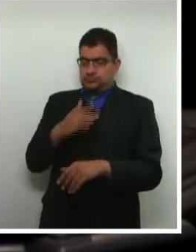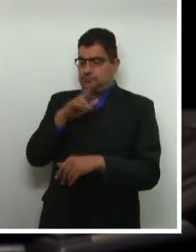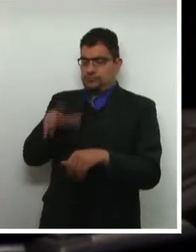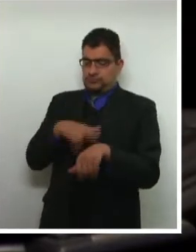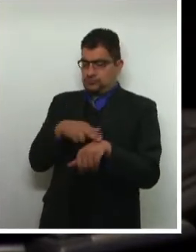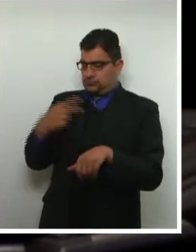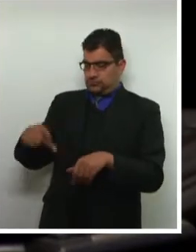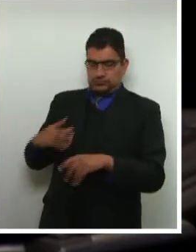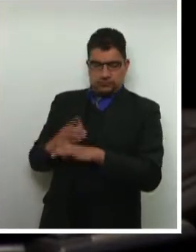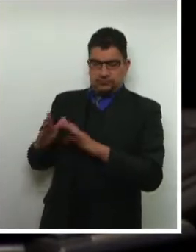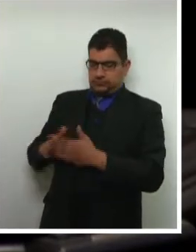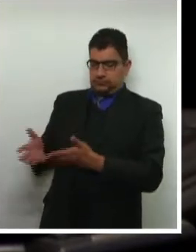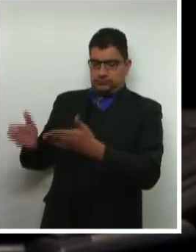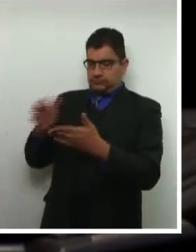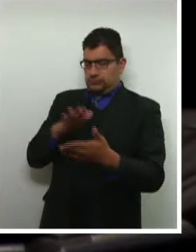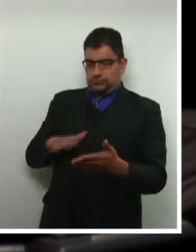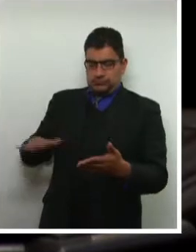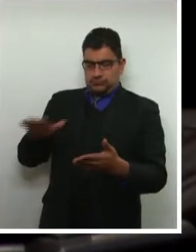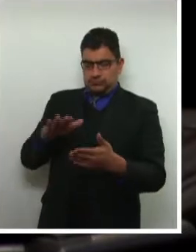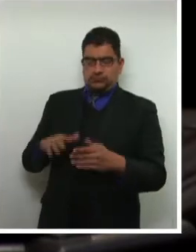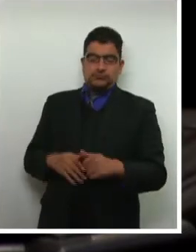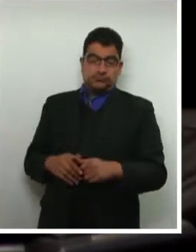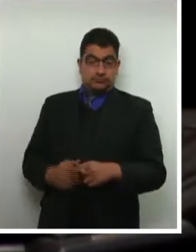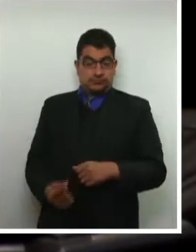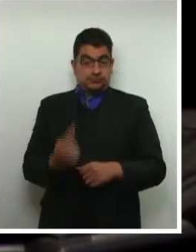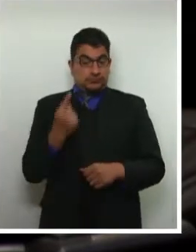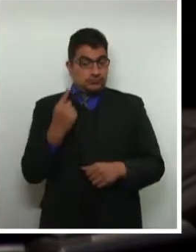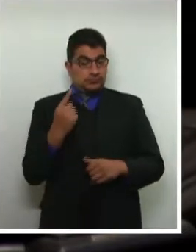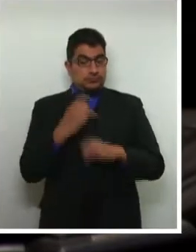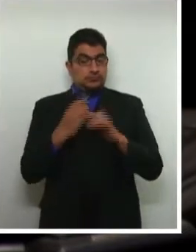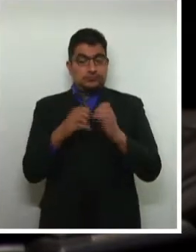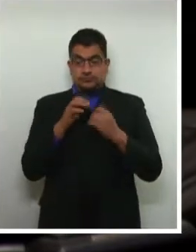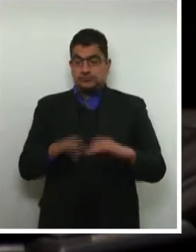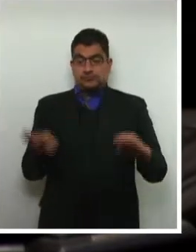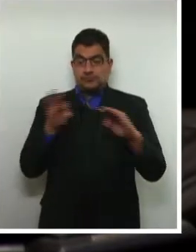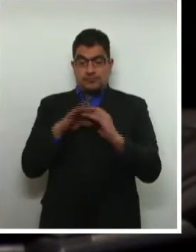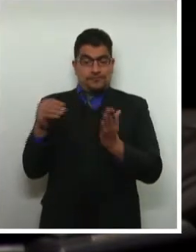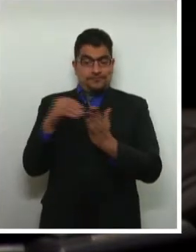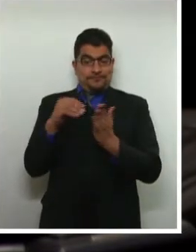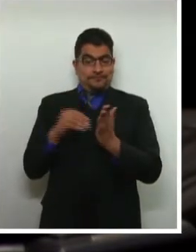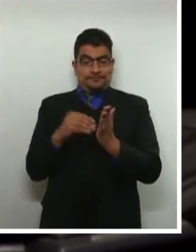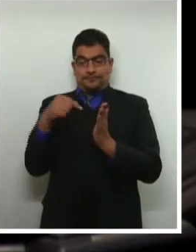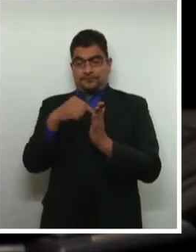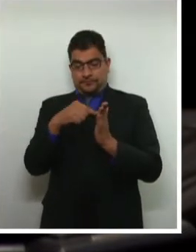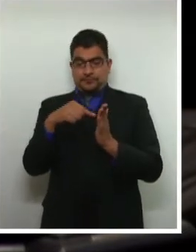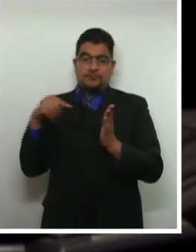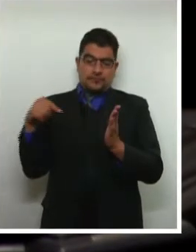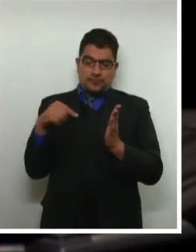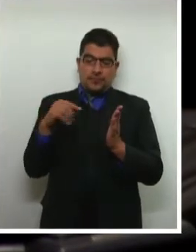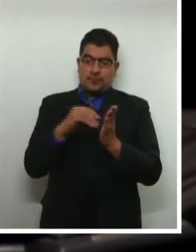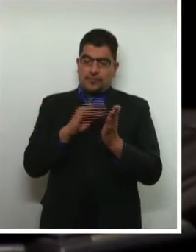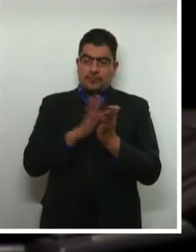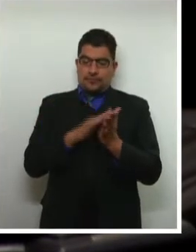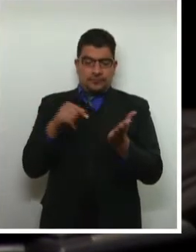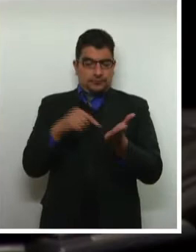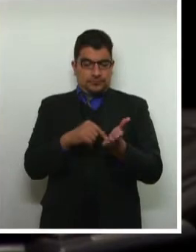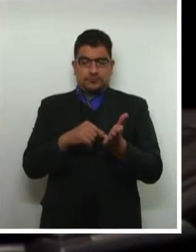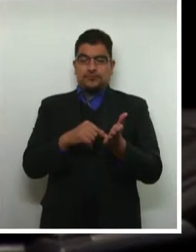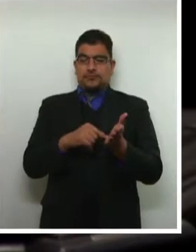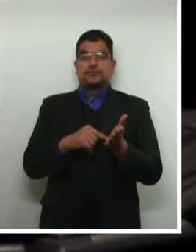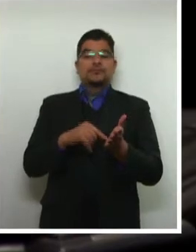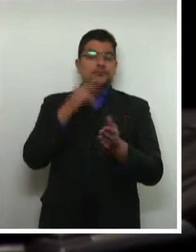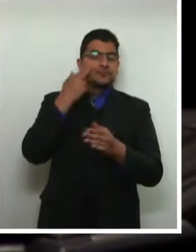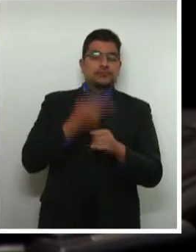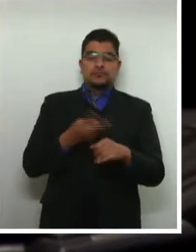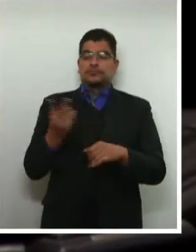de estos bienes. Un elemento por demás importante que está contenido en este dictamen es la